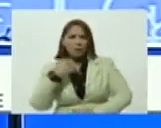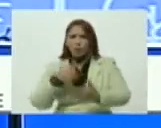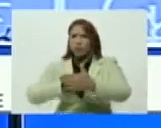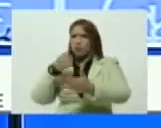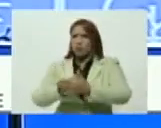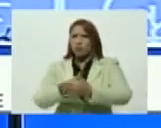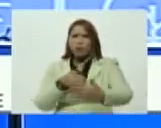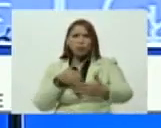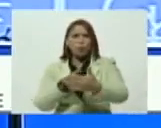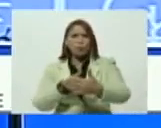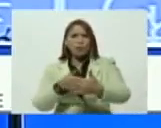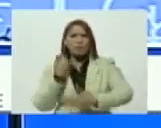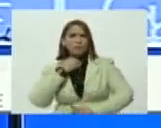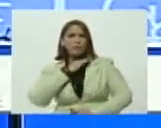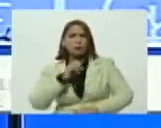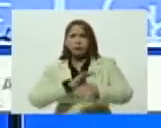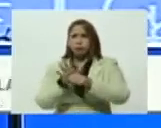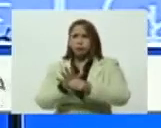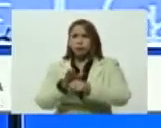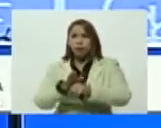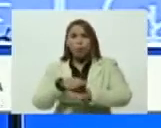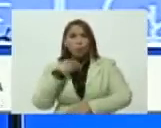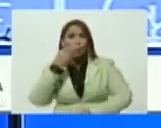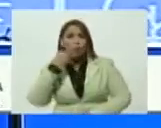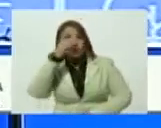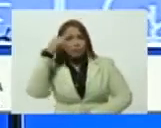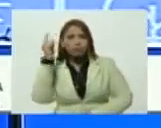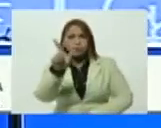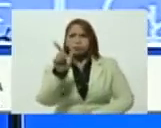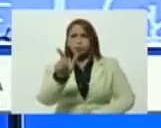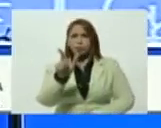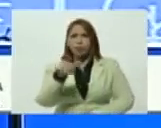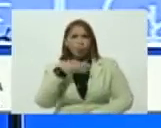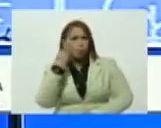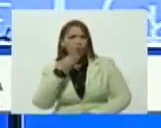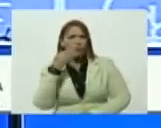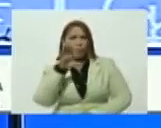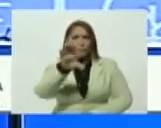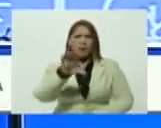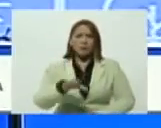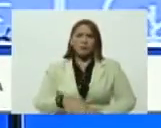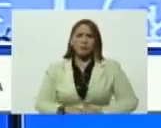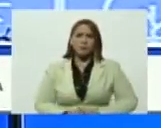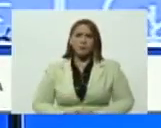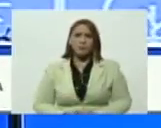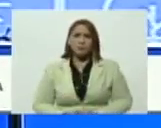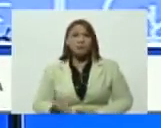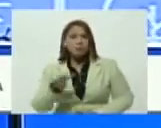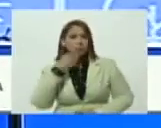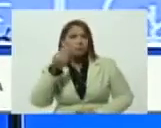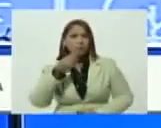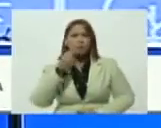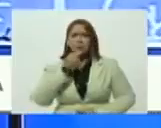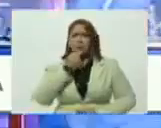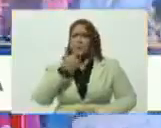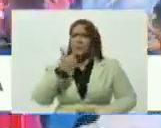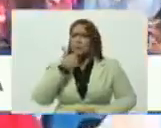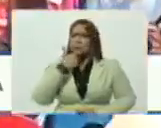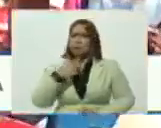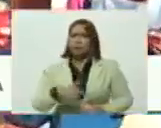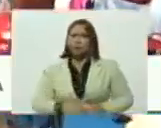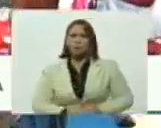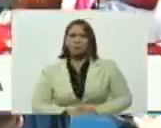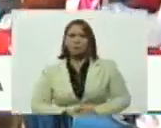pandemia? La juventud del Partido Socialista Unido de Venezuela, la juventud de la patria, juventud hermosa.